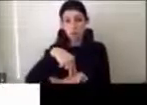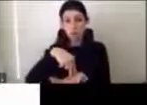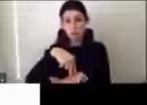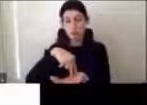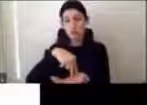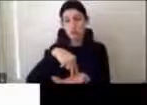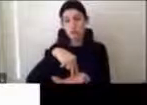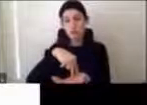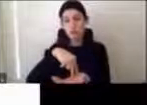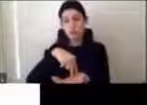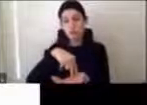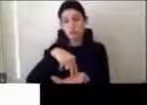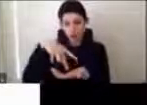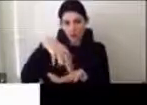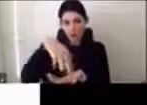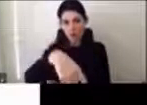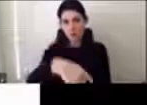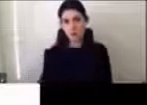pararme y puedo caminar?